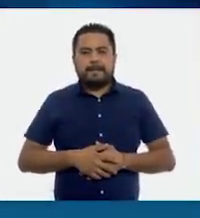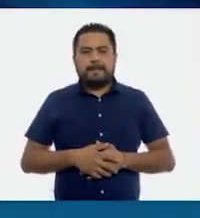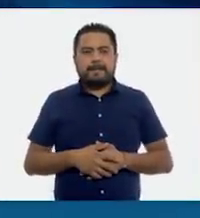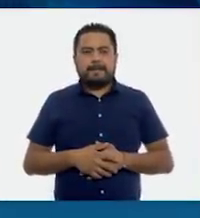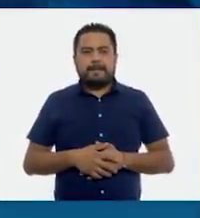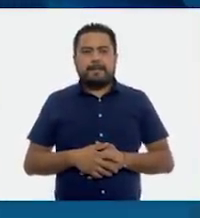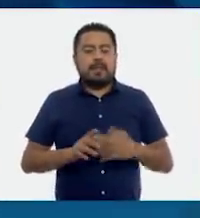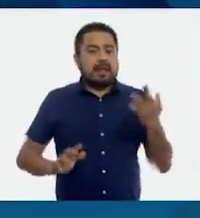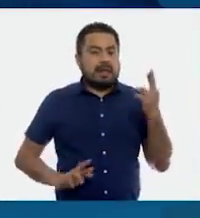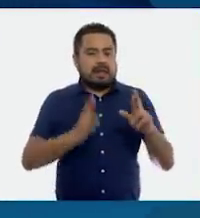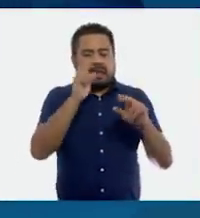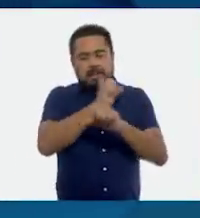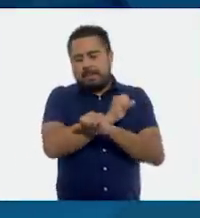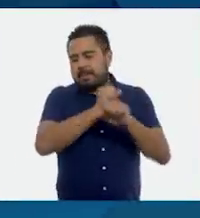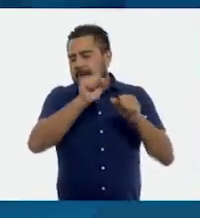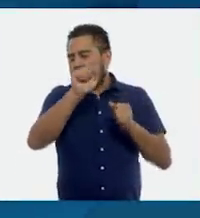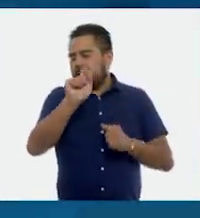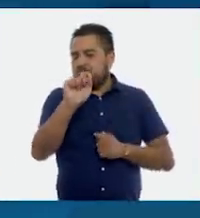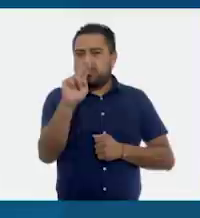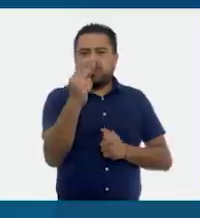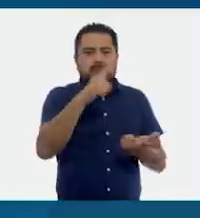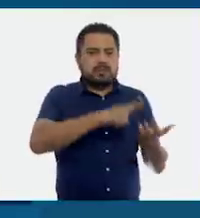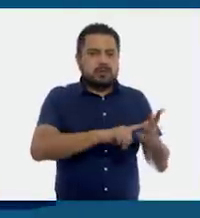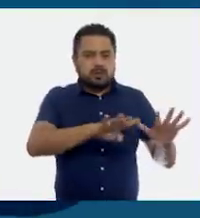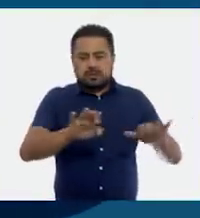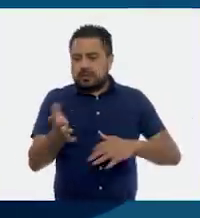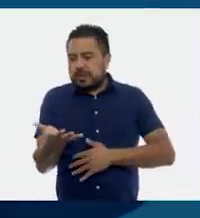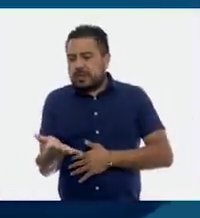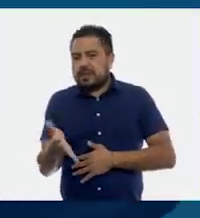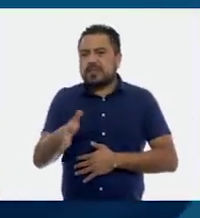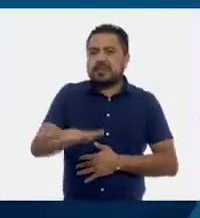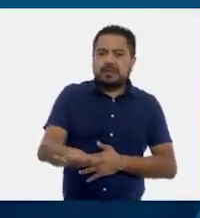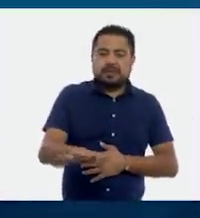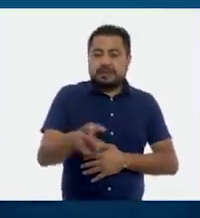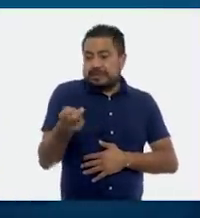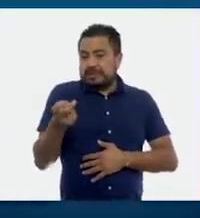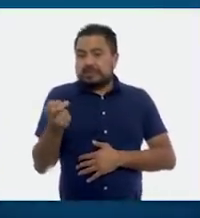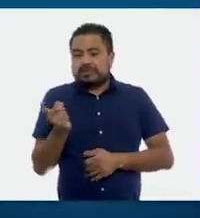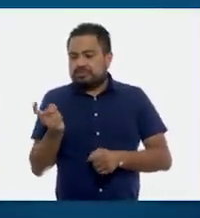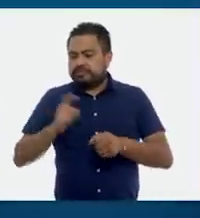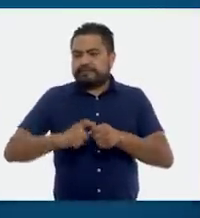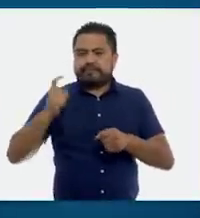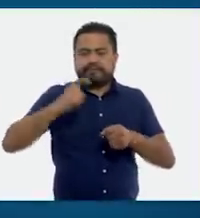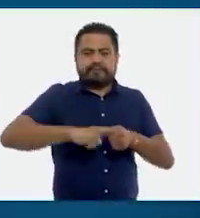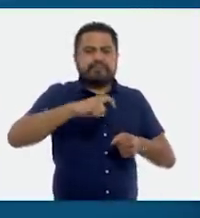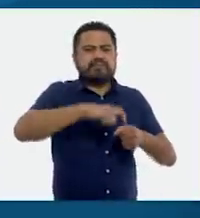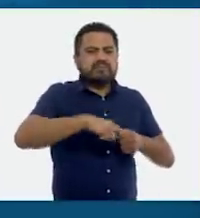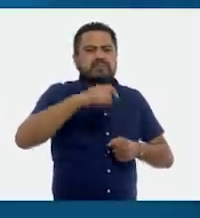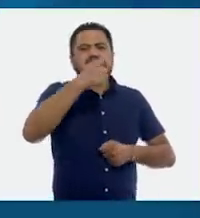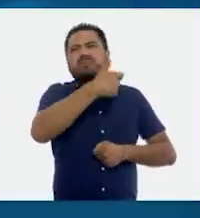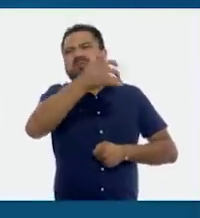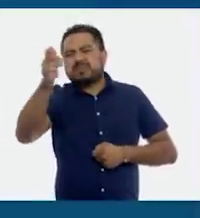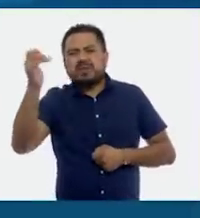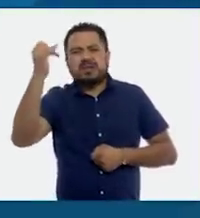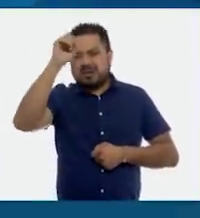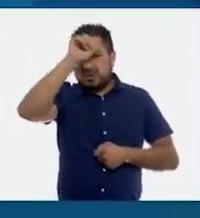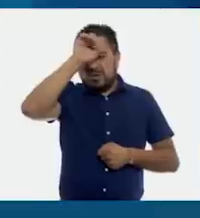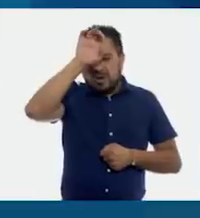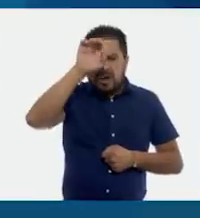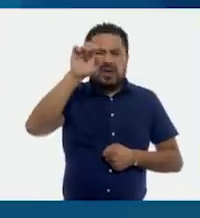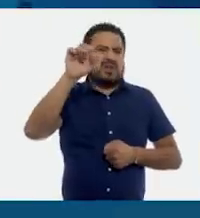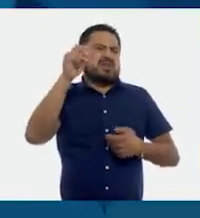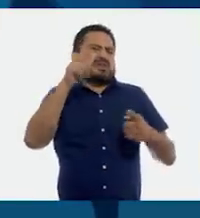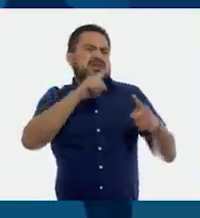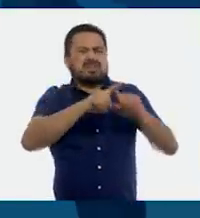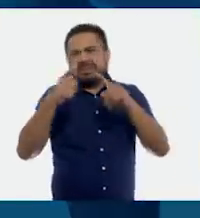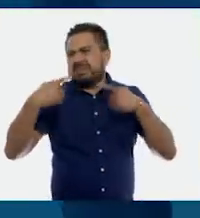La revolución estalló el 20 de noviembre de 1910. A ella se unieron campesinos, obreros, mineros, intelectuales y